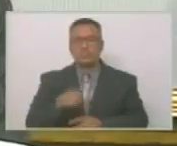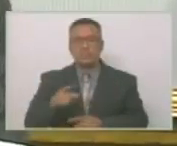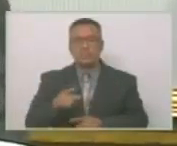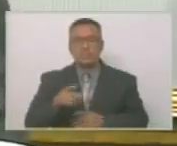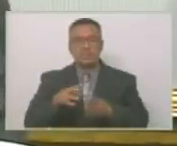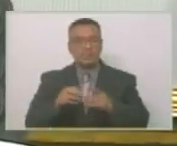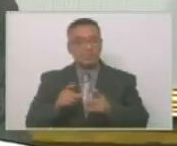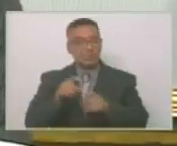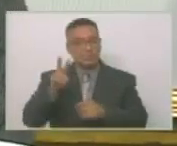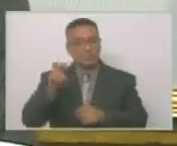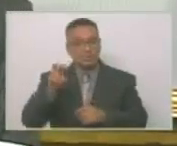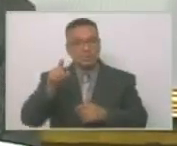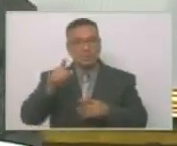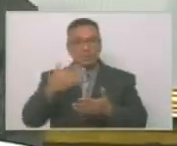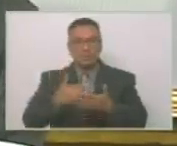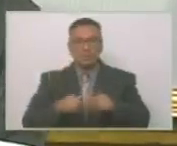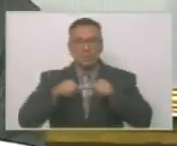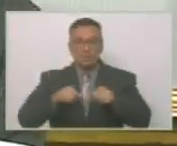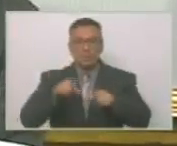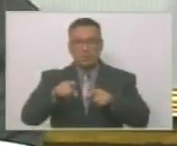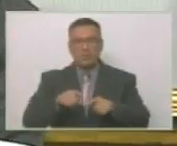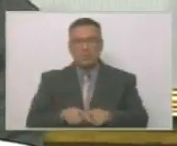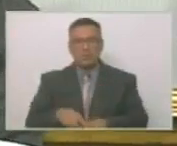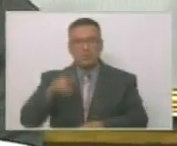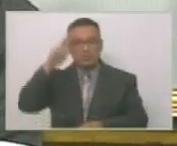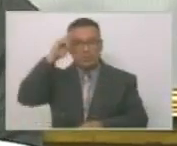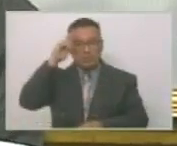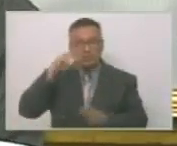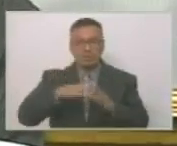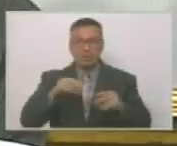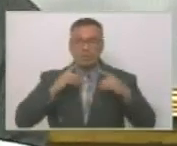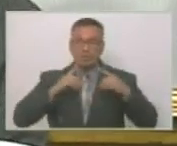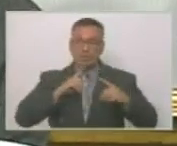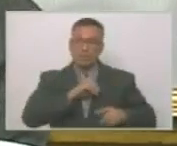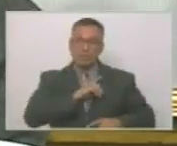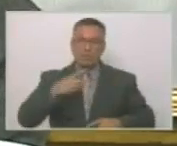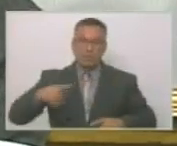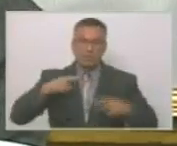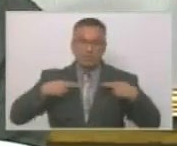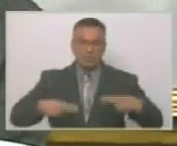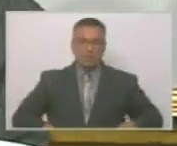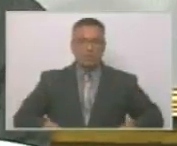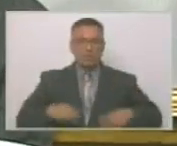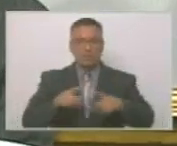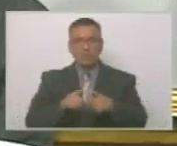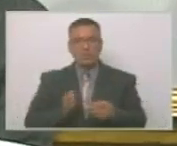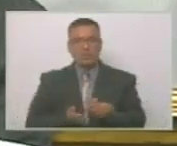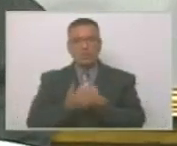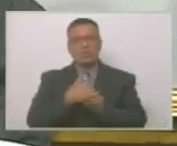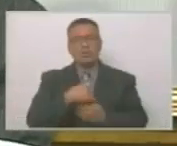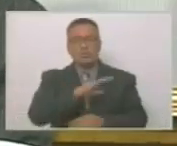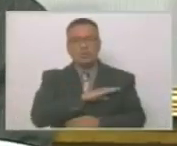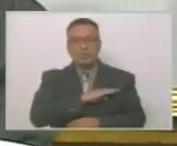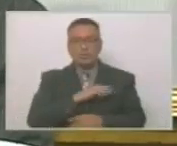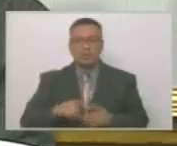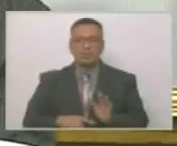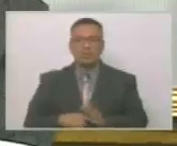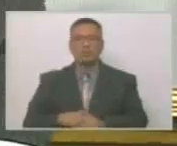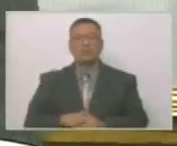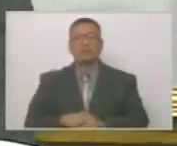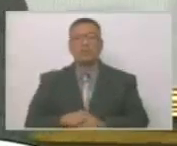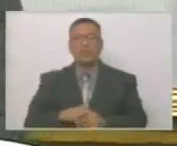instrumento está además afincado en el respeto a los derechos humanos, en el respeto a la privacidad, en el respeto a la intimidad y